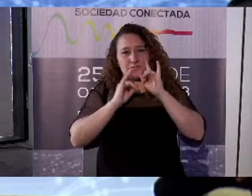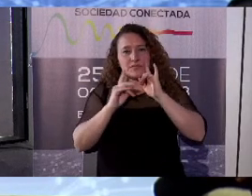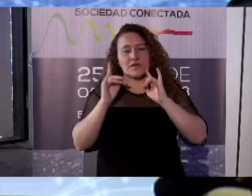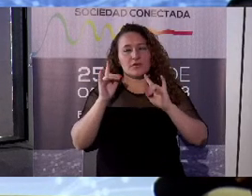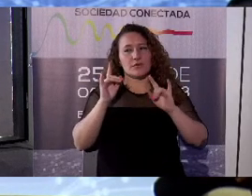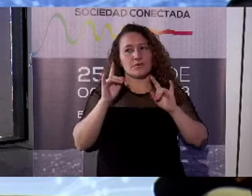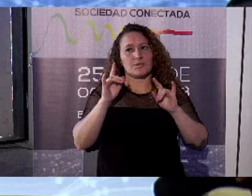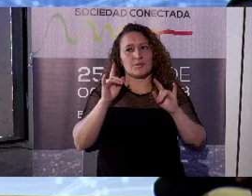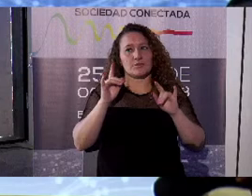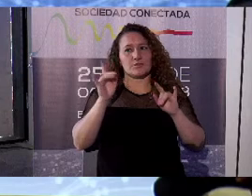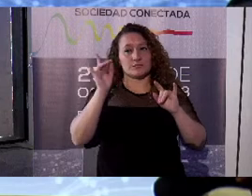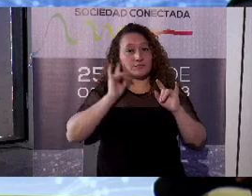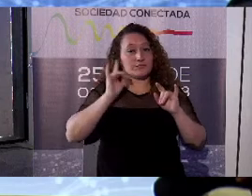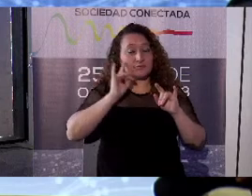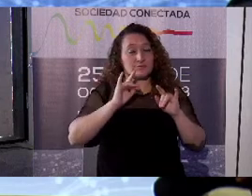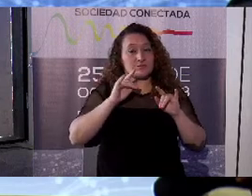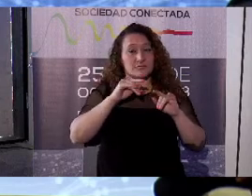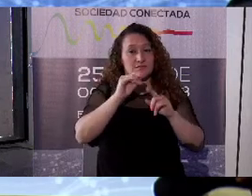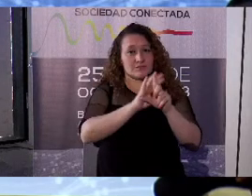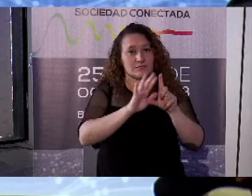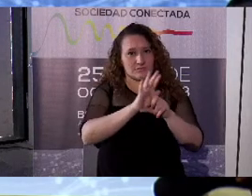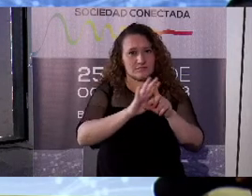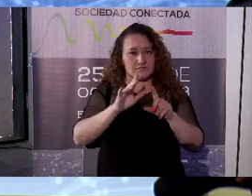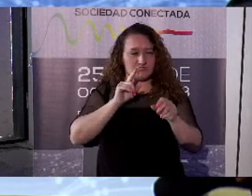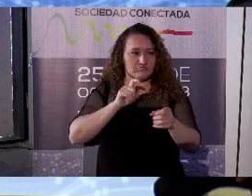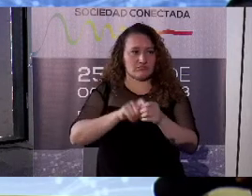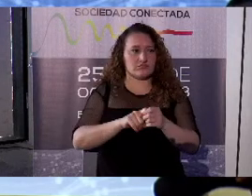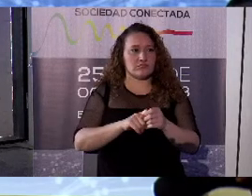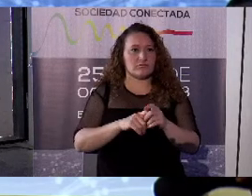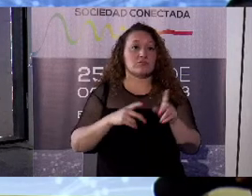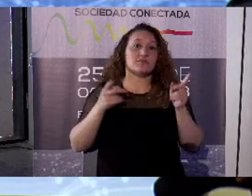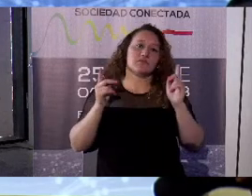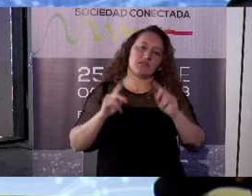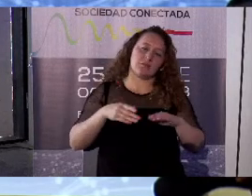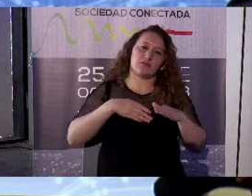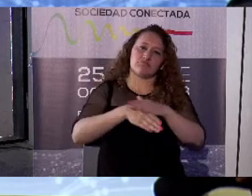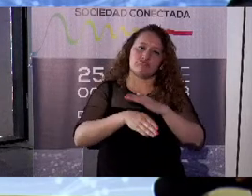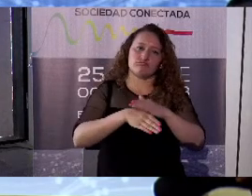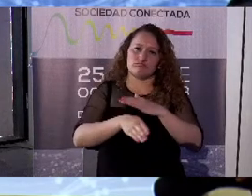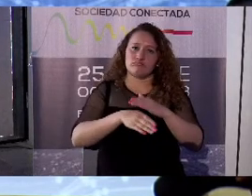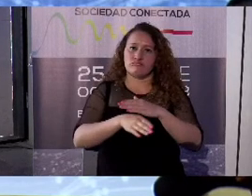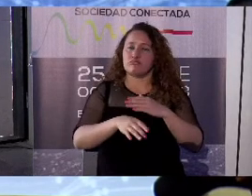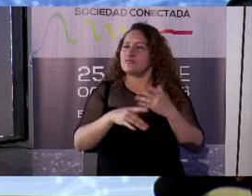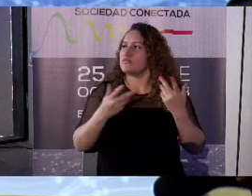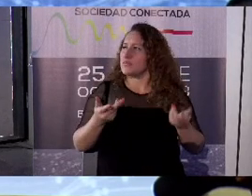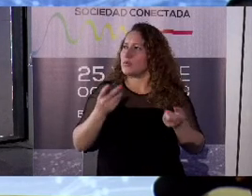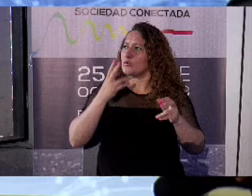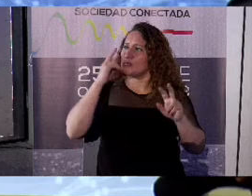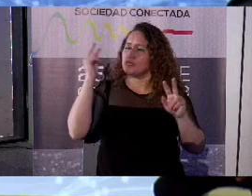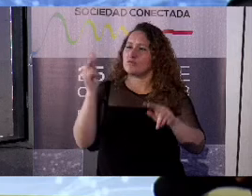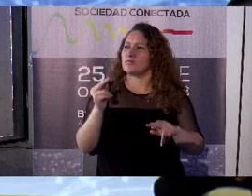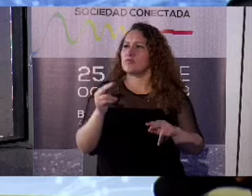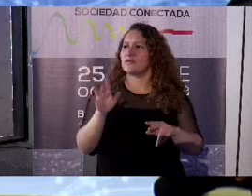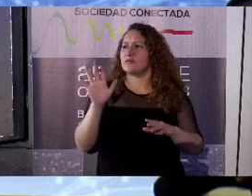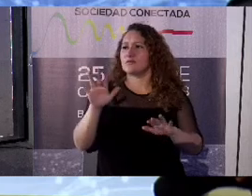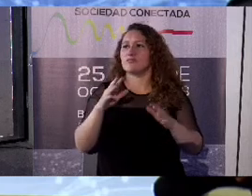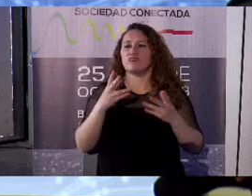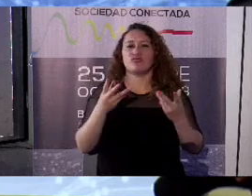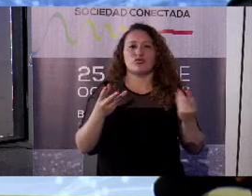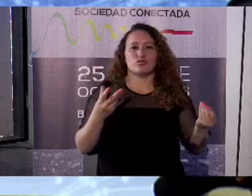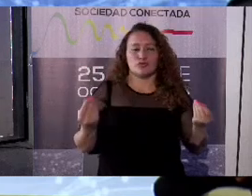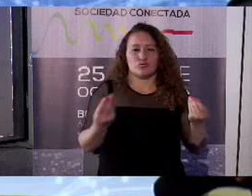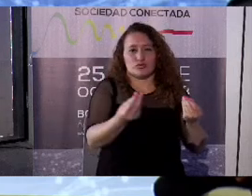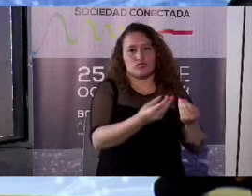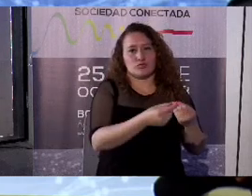eh concesionarios de audio video por suscripción y el tema de la asequibilidad eh visto desde la atención a a grupos vulnerables con